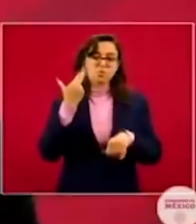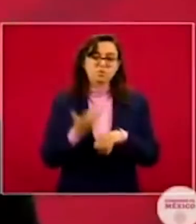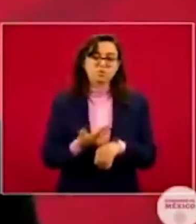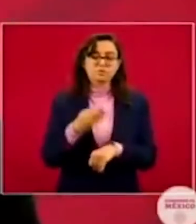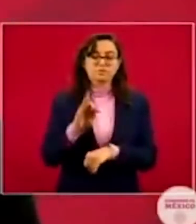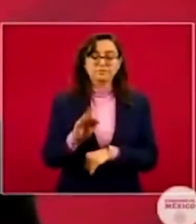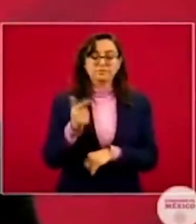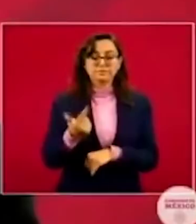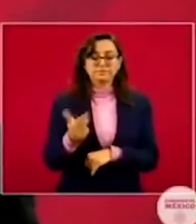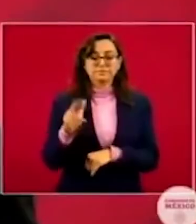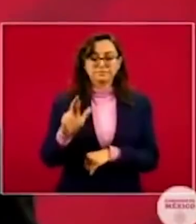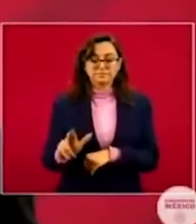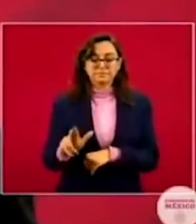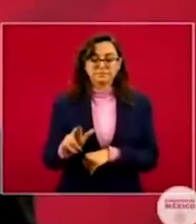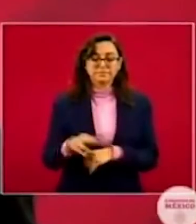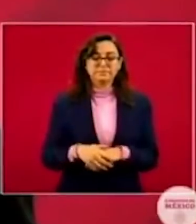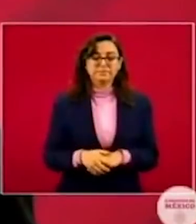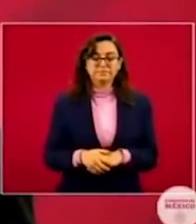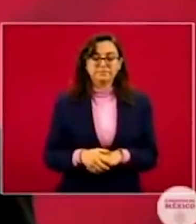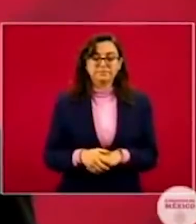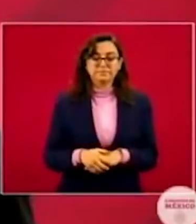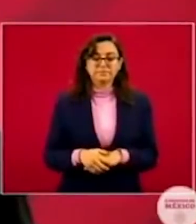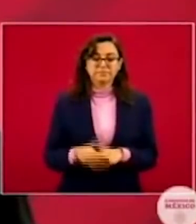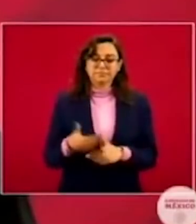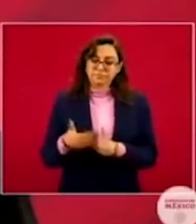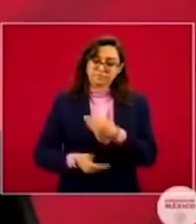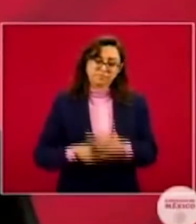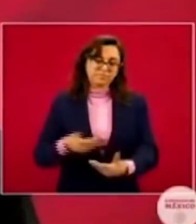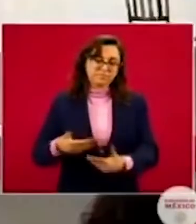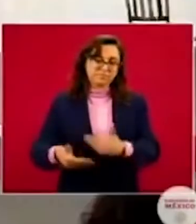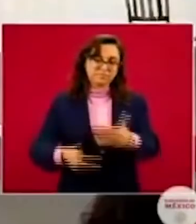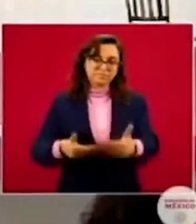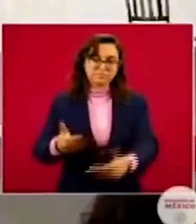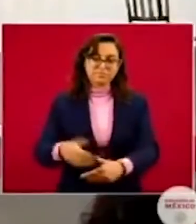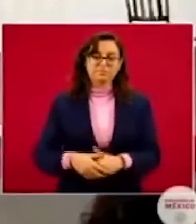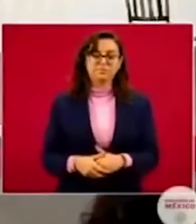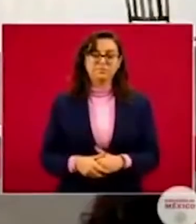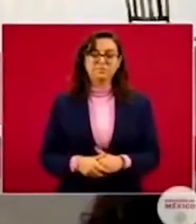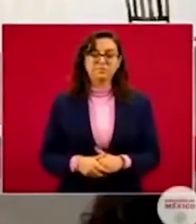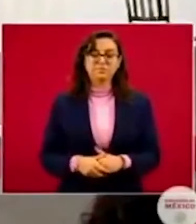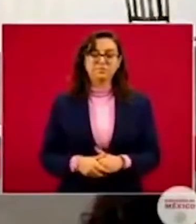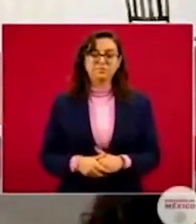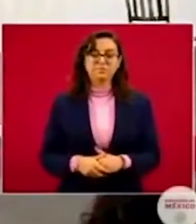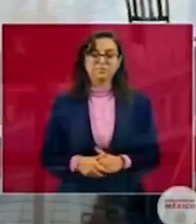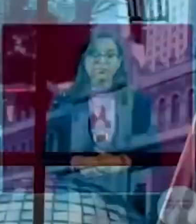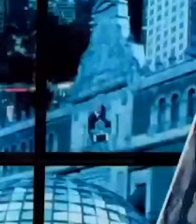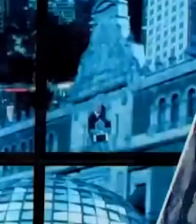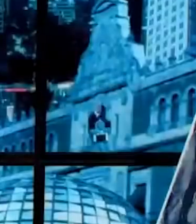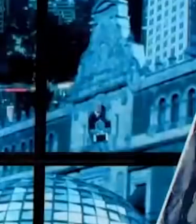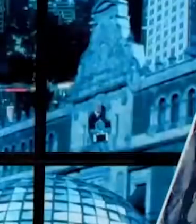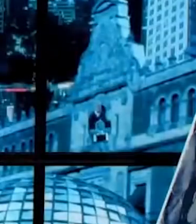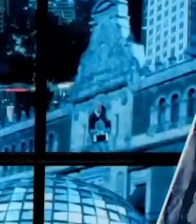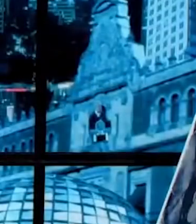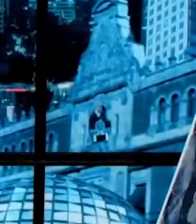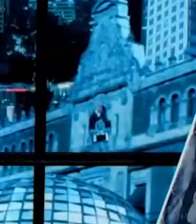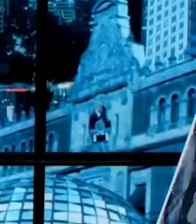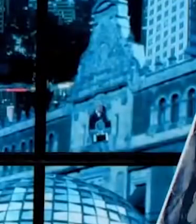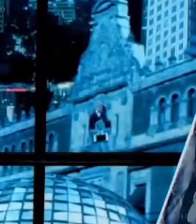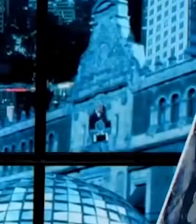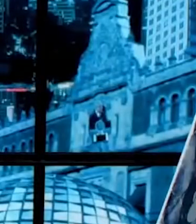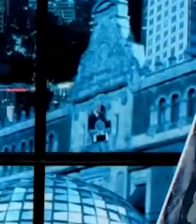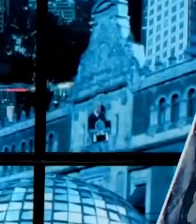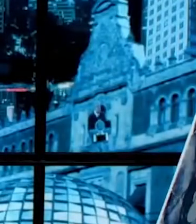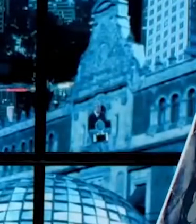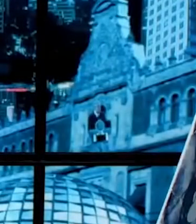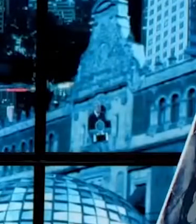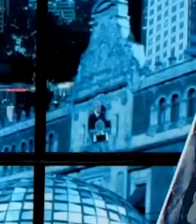el recibirle y todos los pasos legales subsecuentes. Muchas gracias. Bueno, que